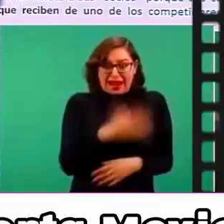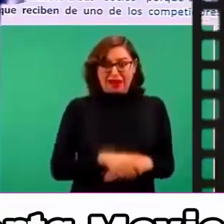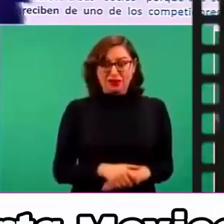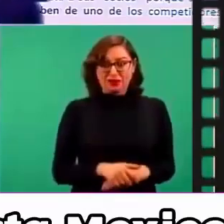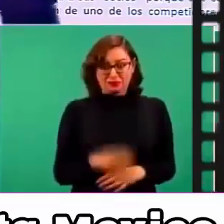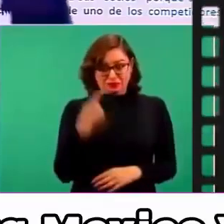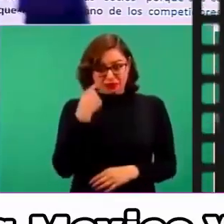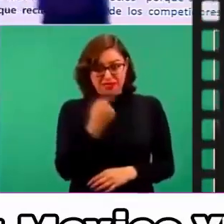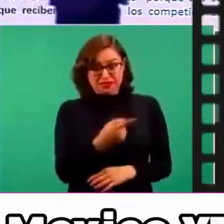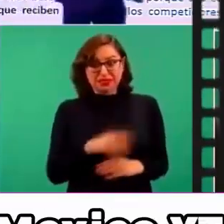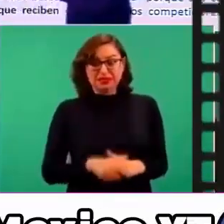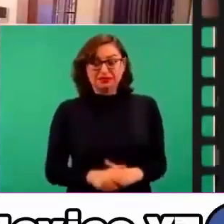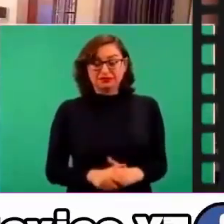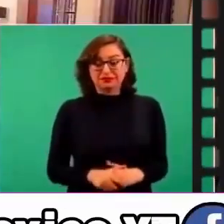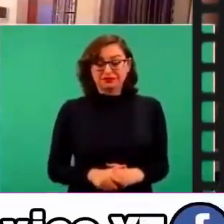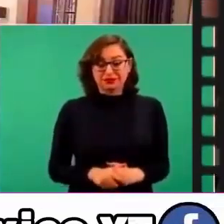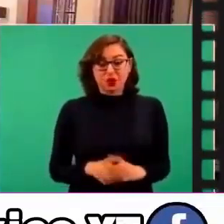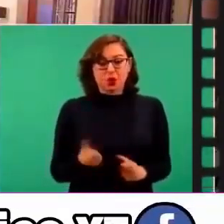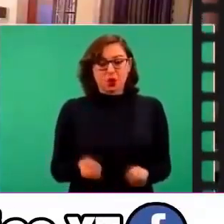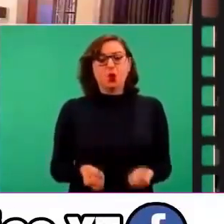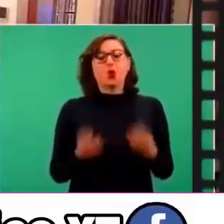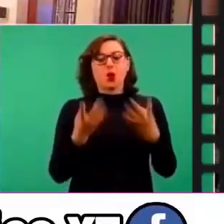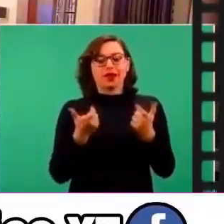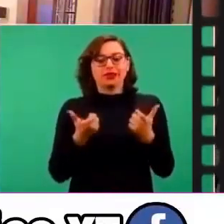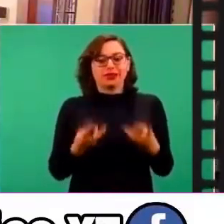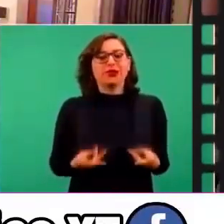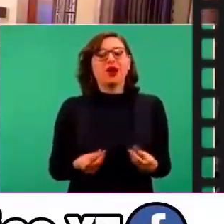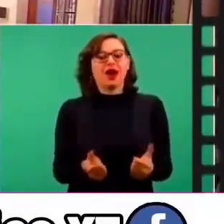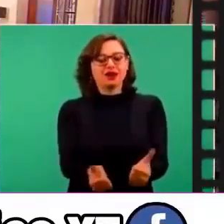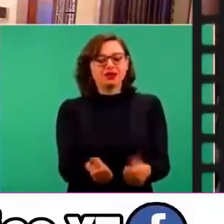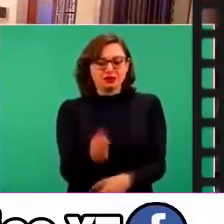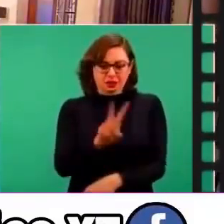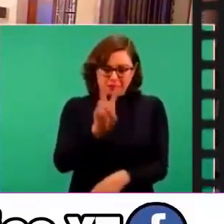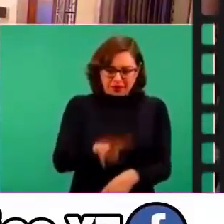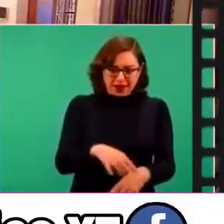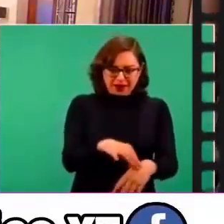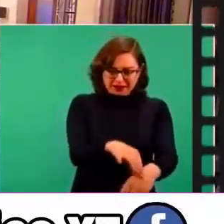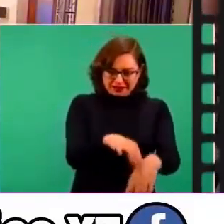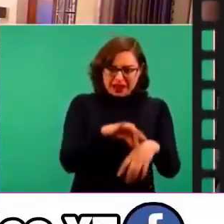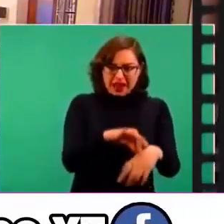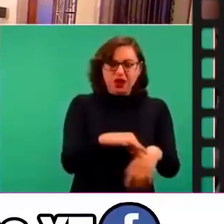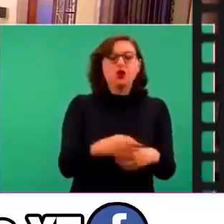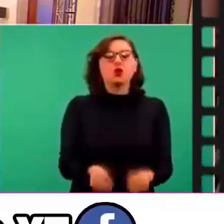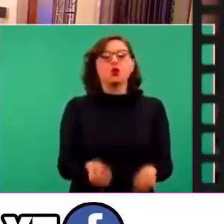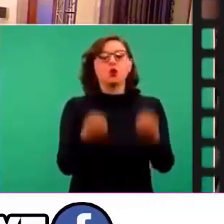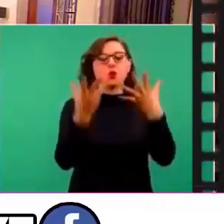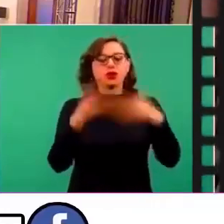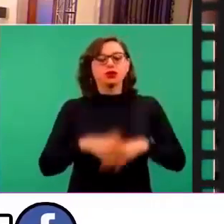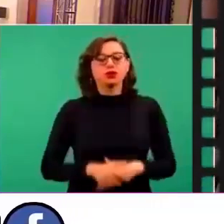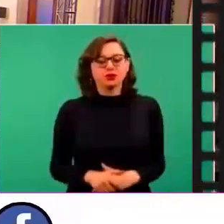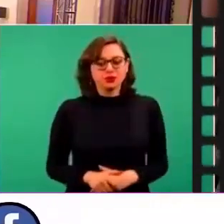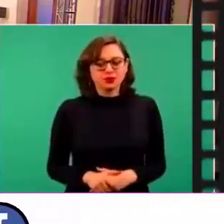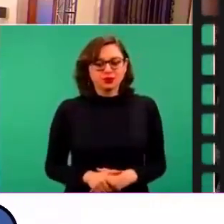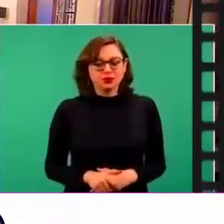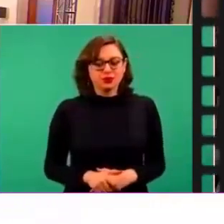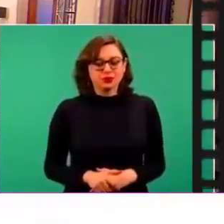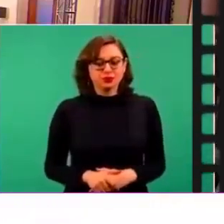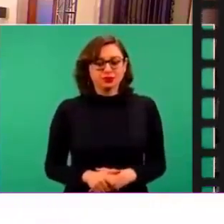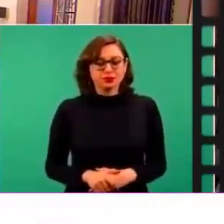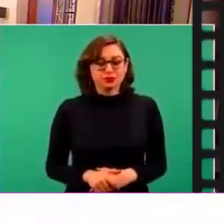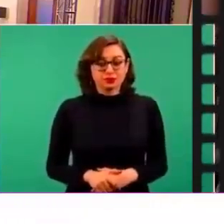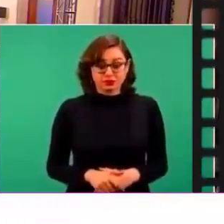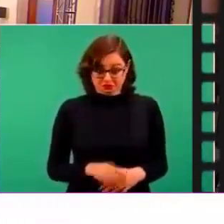solo terminará pagando 14 pesos, así como lo acabas de escuchar. De 40 mil pesos recibirá un